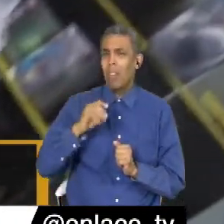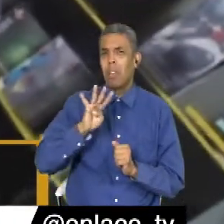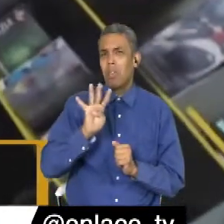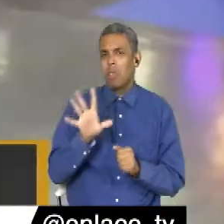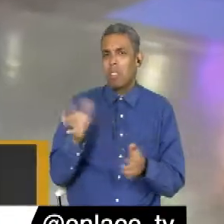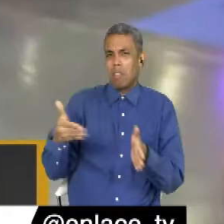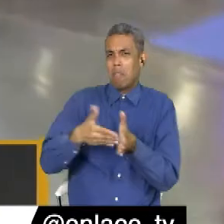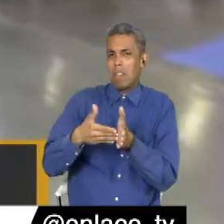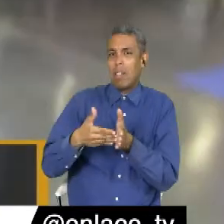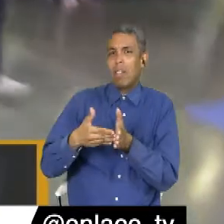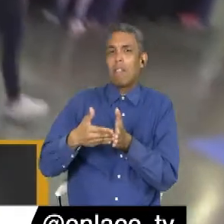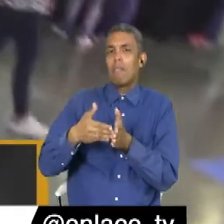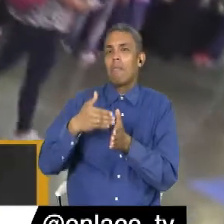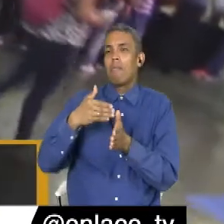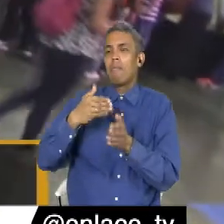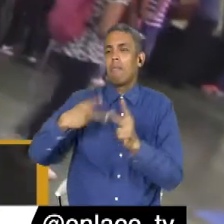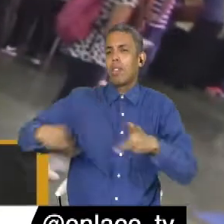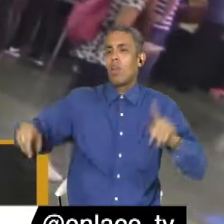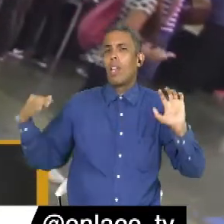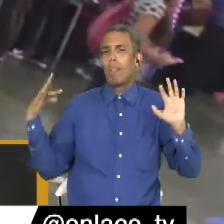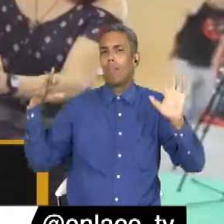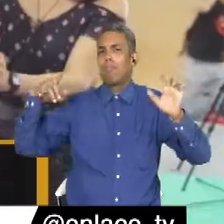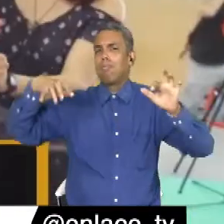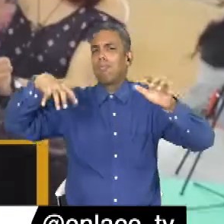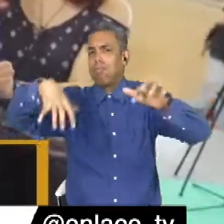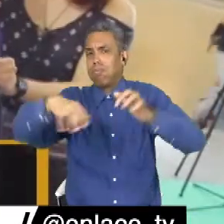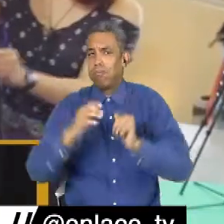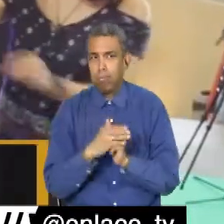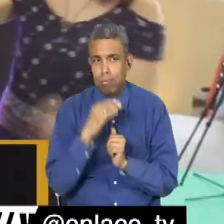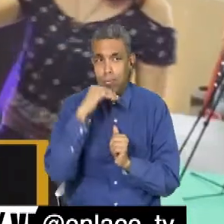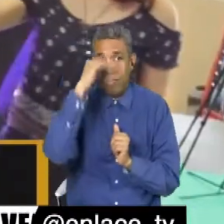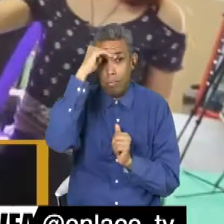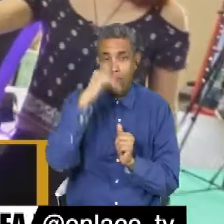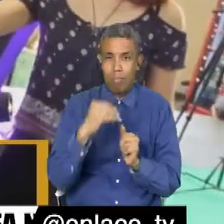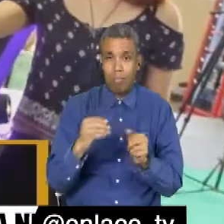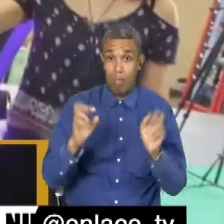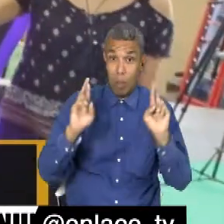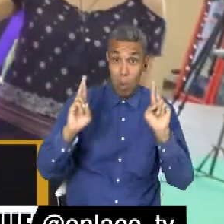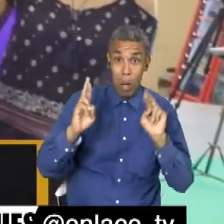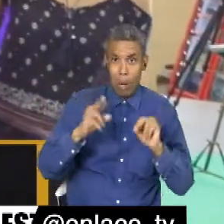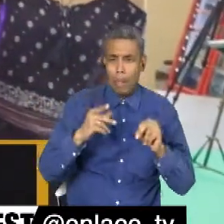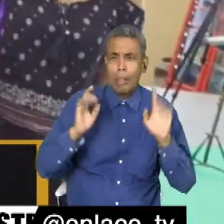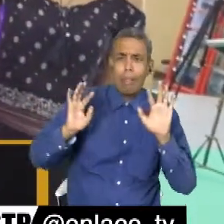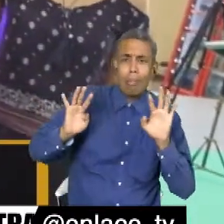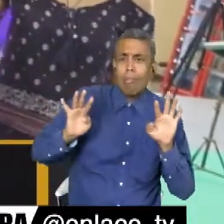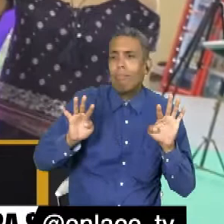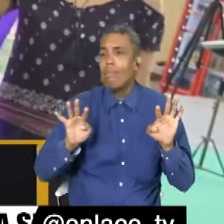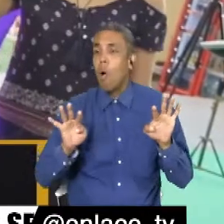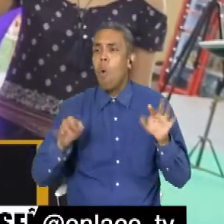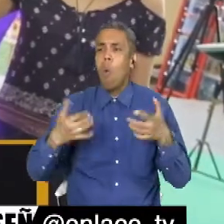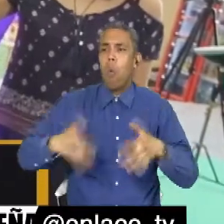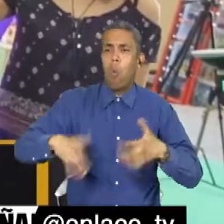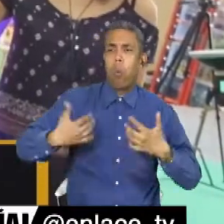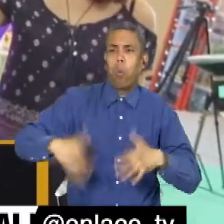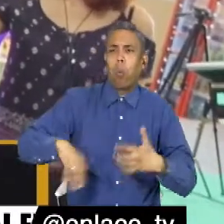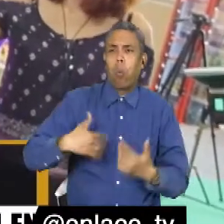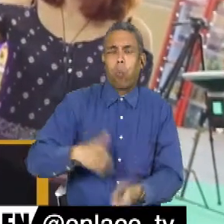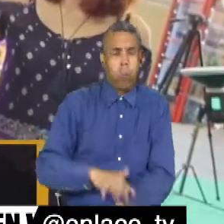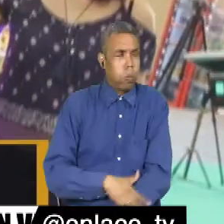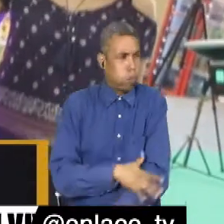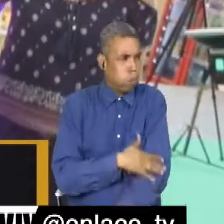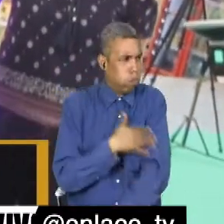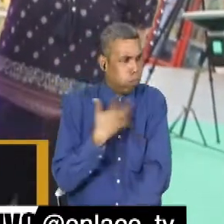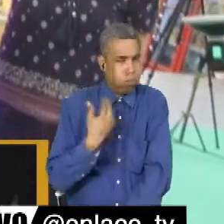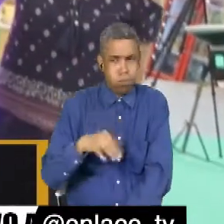a la Comic Con Colombia en un encuentro que promete seguir sorprendiendo a quienes desean ver mucho más de este mágico y